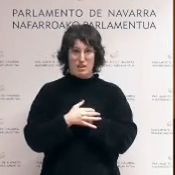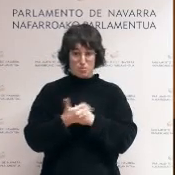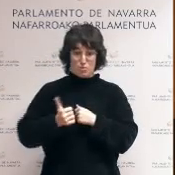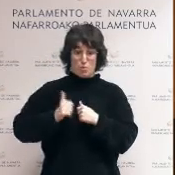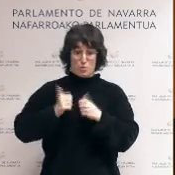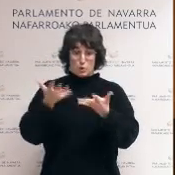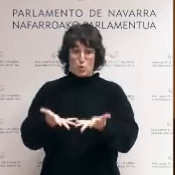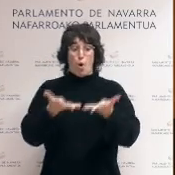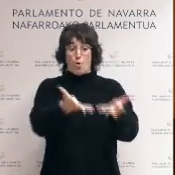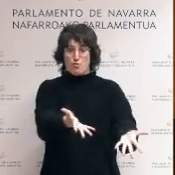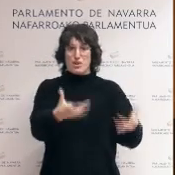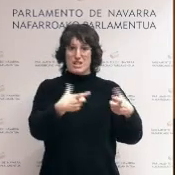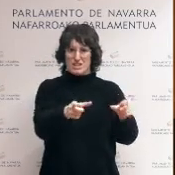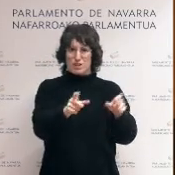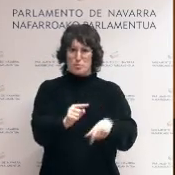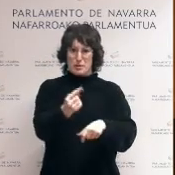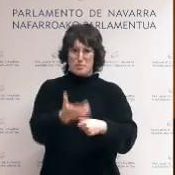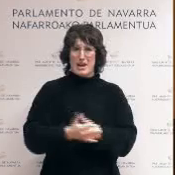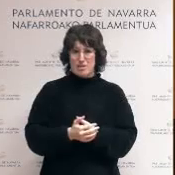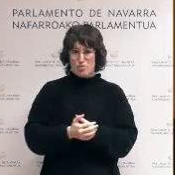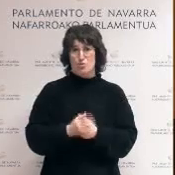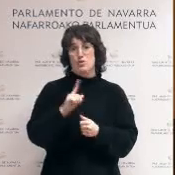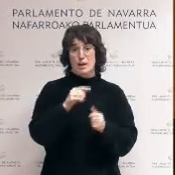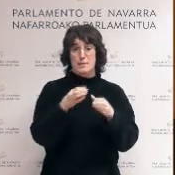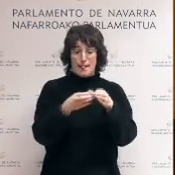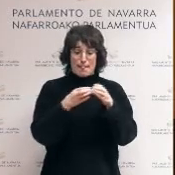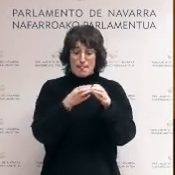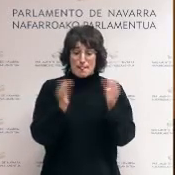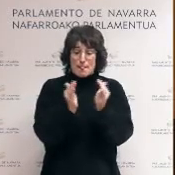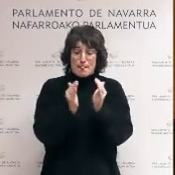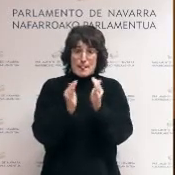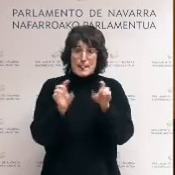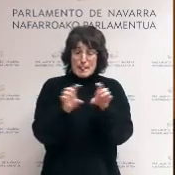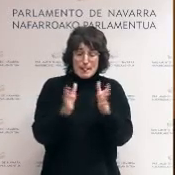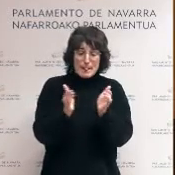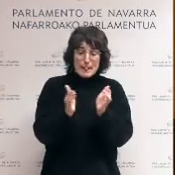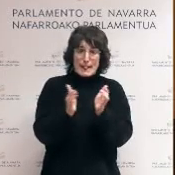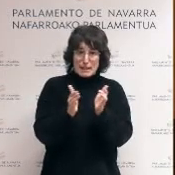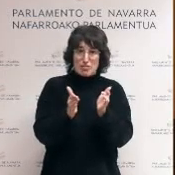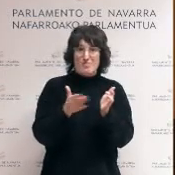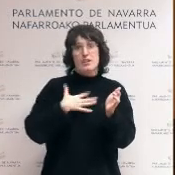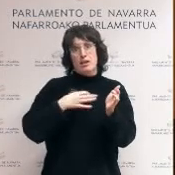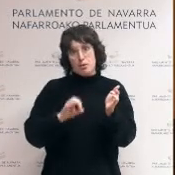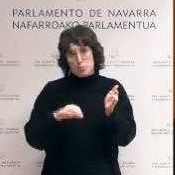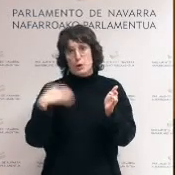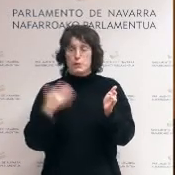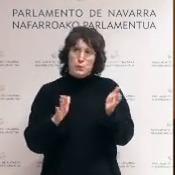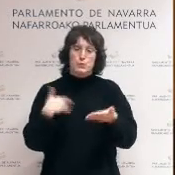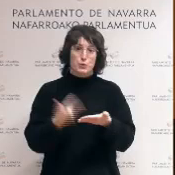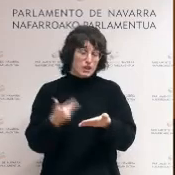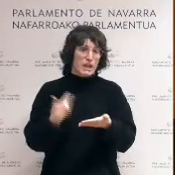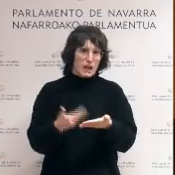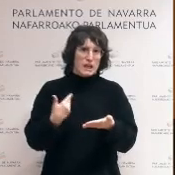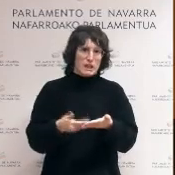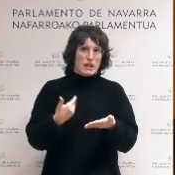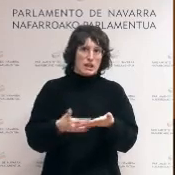sector primario. Como digo, incluso a esas pequeñas explotaciones, en esas pequeñas explotaciones que costaría la certificación más